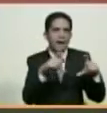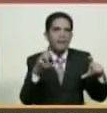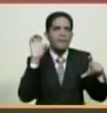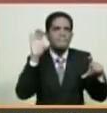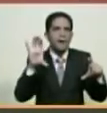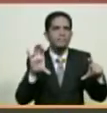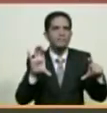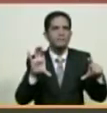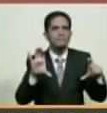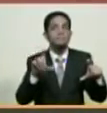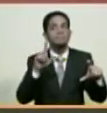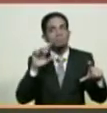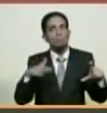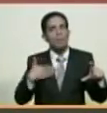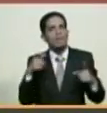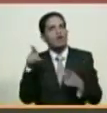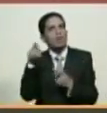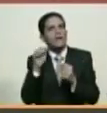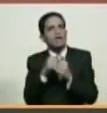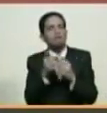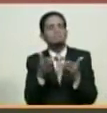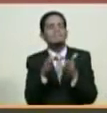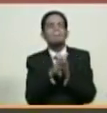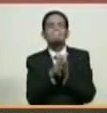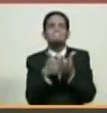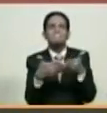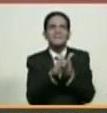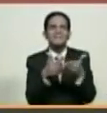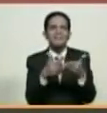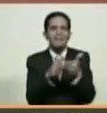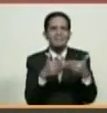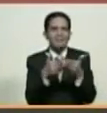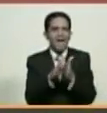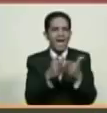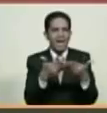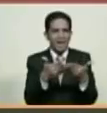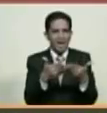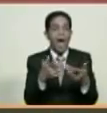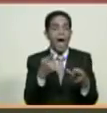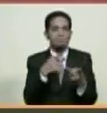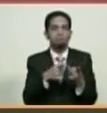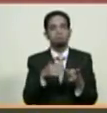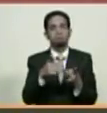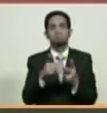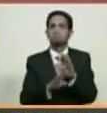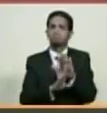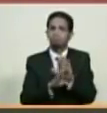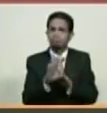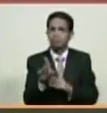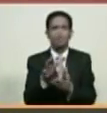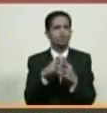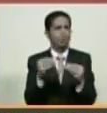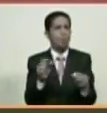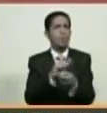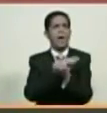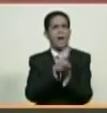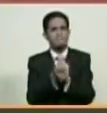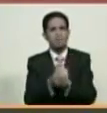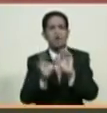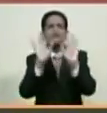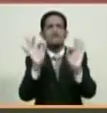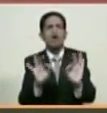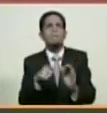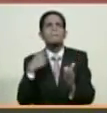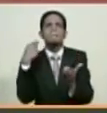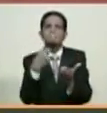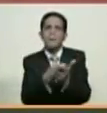de la billetera móvil que han abierto para tal fin. Es decir, más bien se han mejorado las condiciones del pago de las